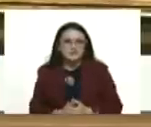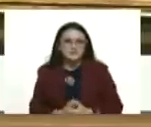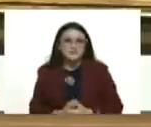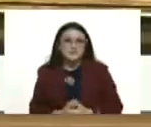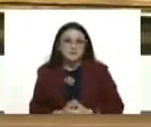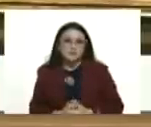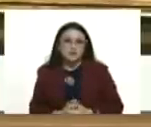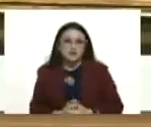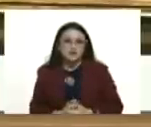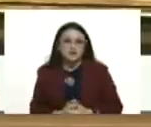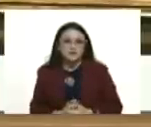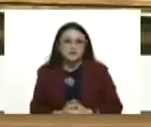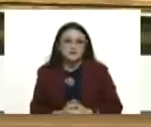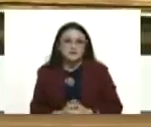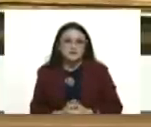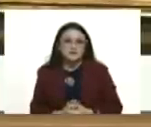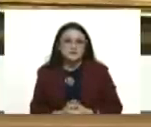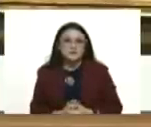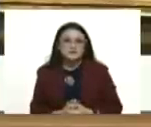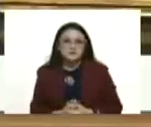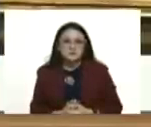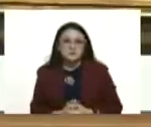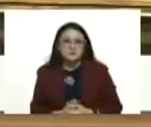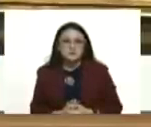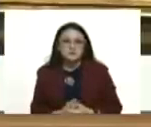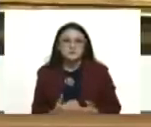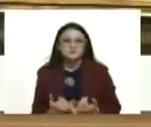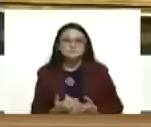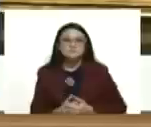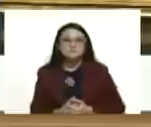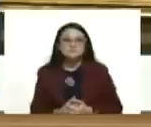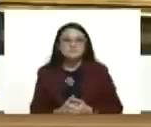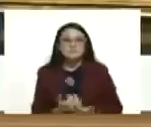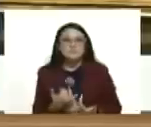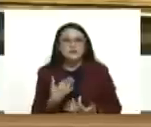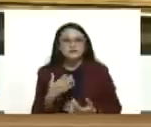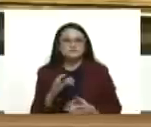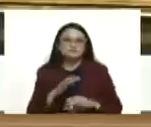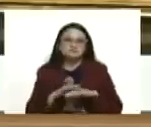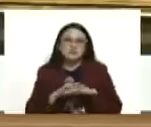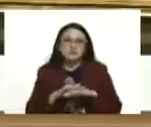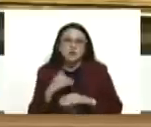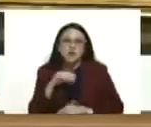Y aquí yo vuelvo a insistir, perdónenme si soy un poco grosero.